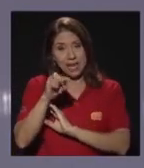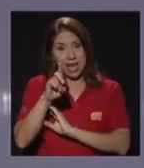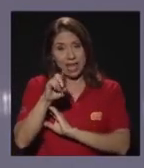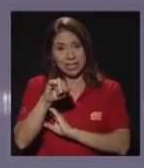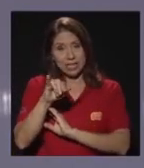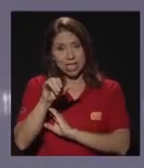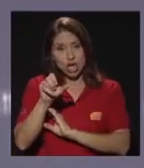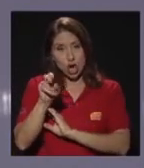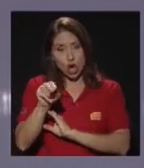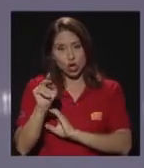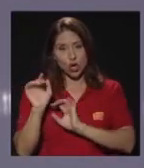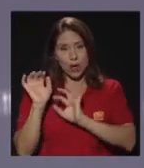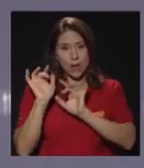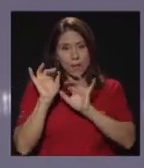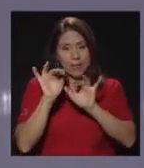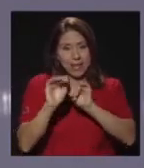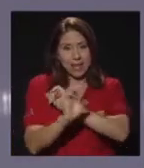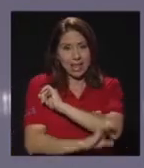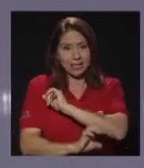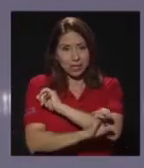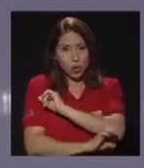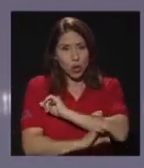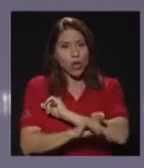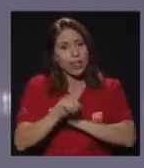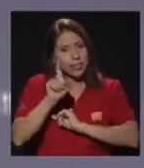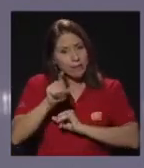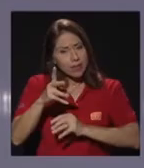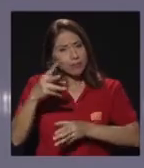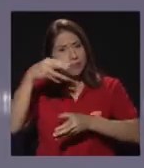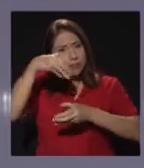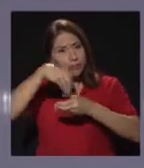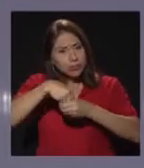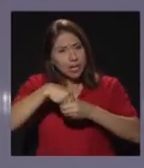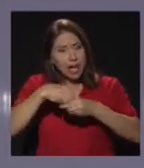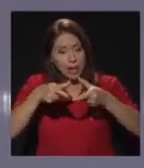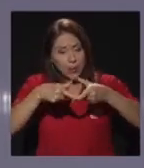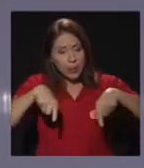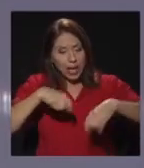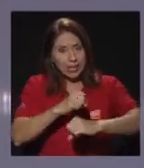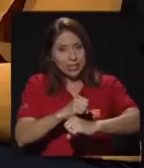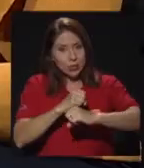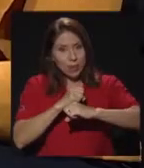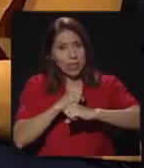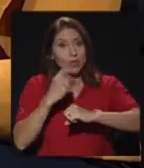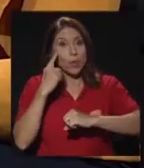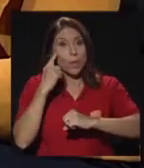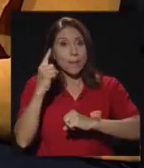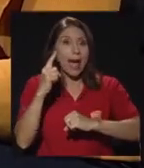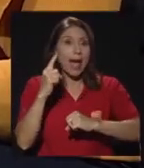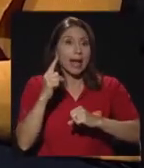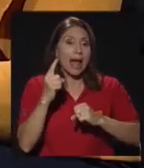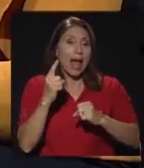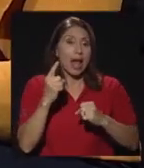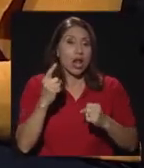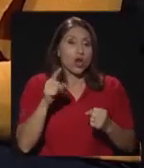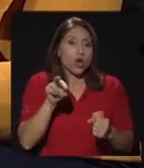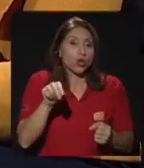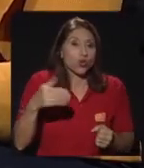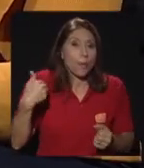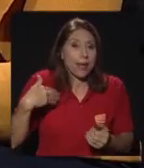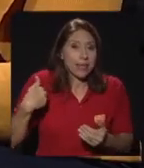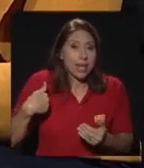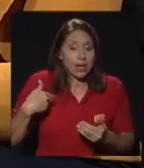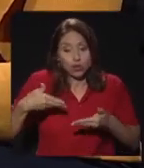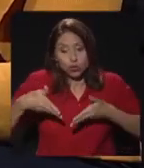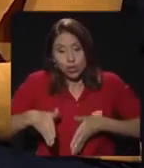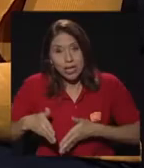aseguramiento, ya sea porque para los compañeros, ¿verdad?, hijos, etcétera, los hombres que trabajan en la construcción,